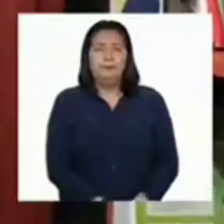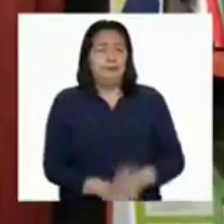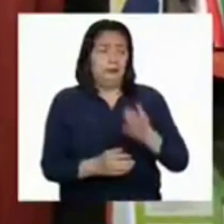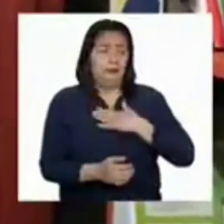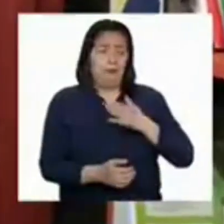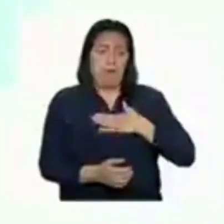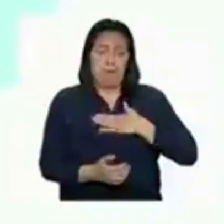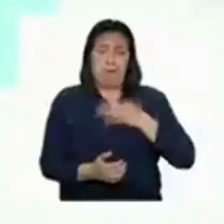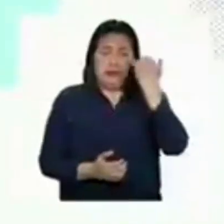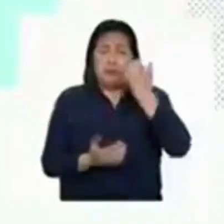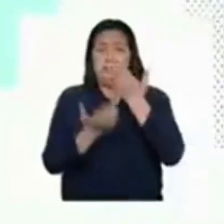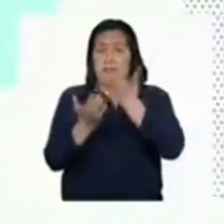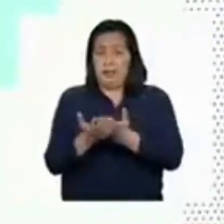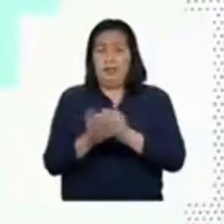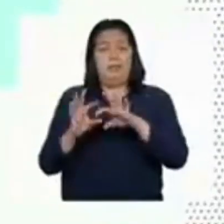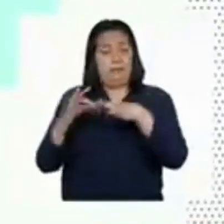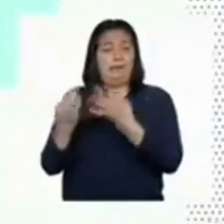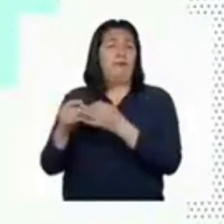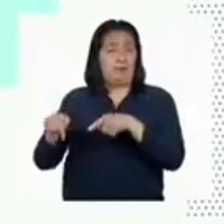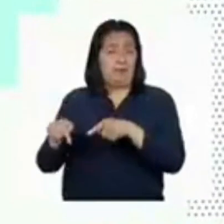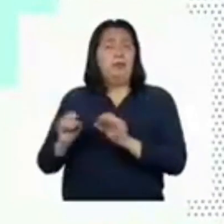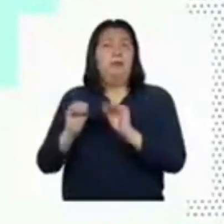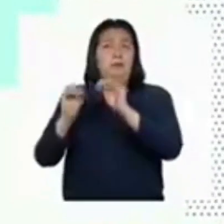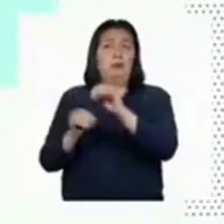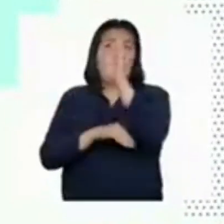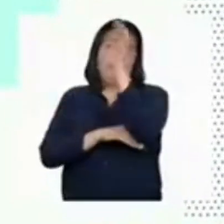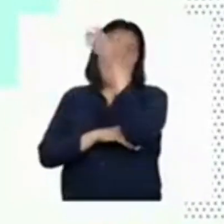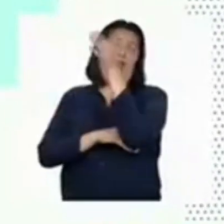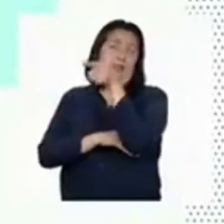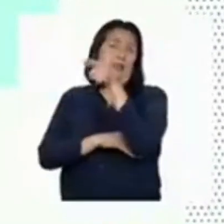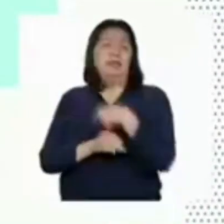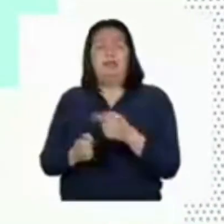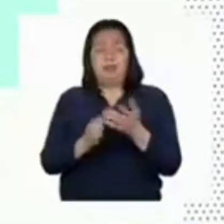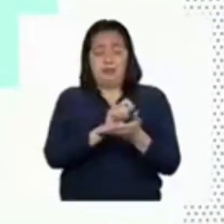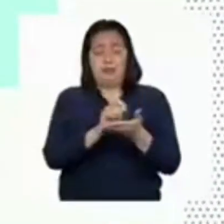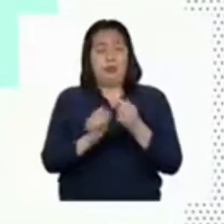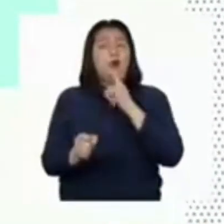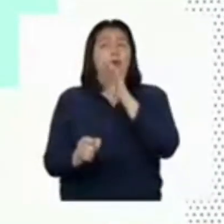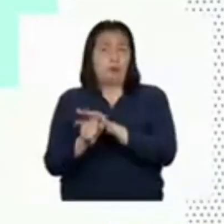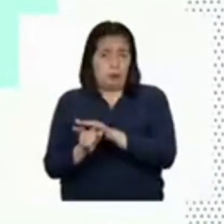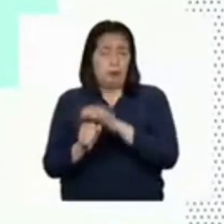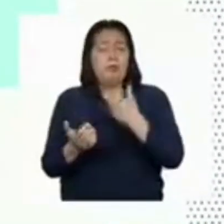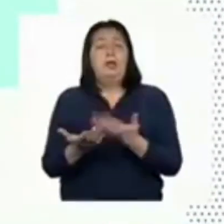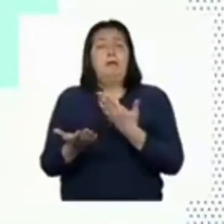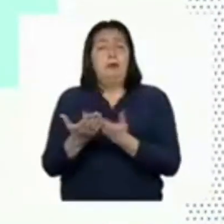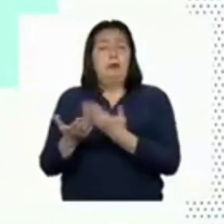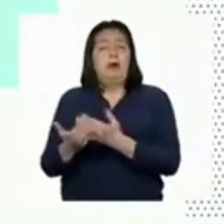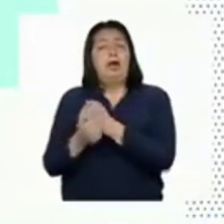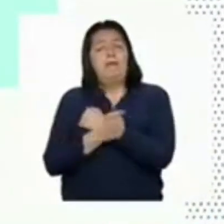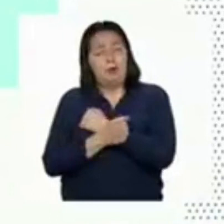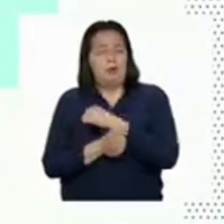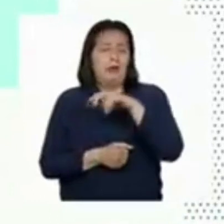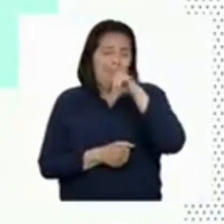Mi propuesta es una ceremonia familiar para colocar la bandera en casa y escribir compromisos personales para demostrar amor a nuestro